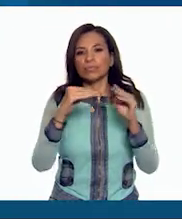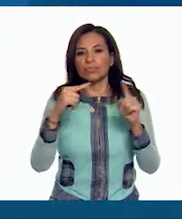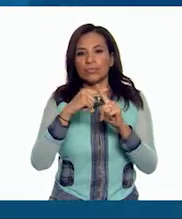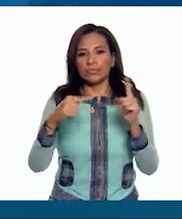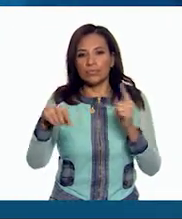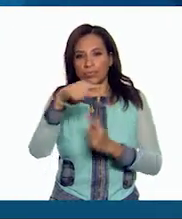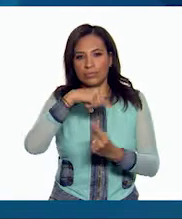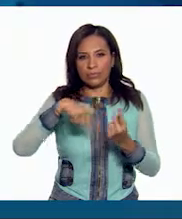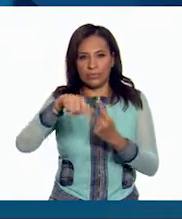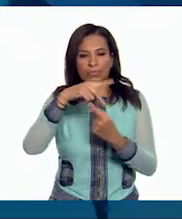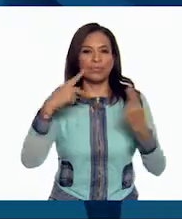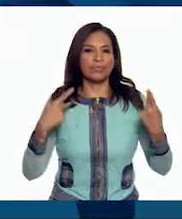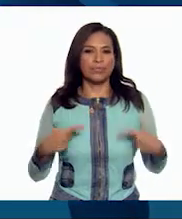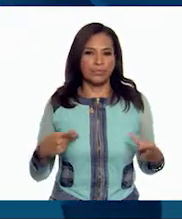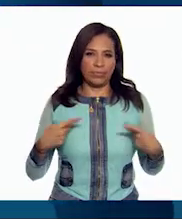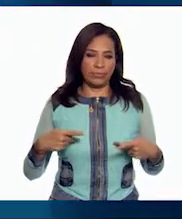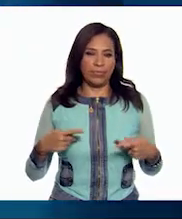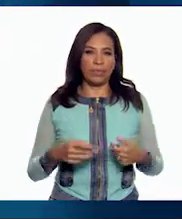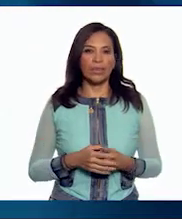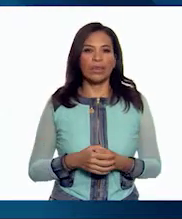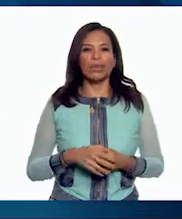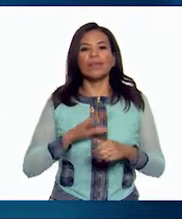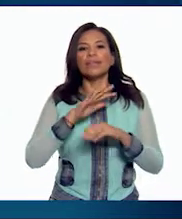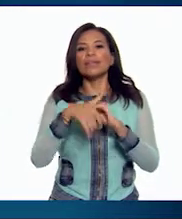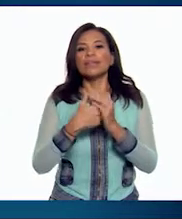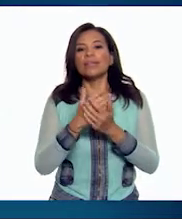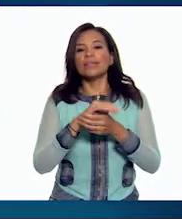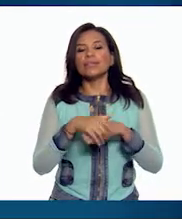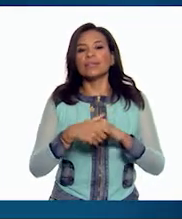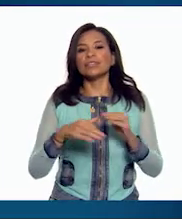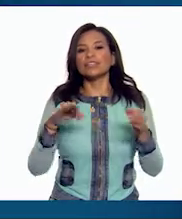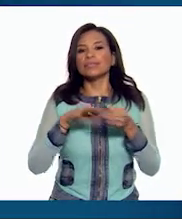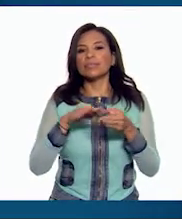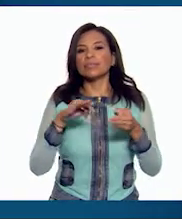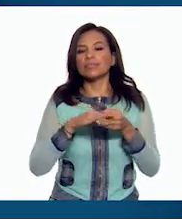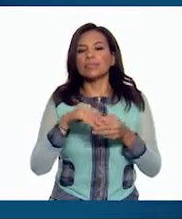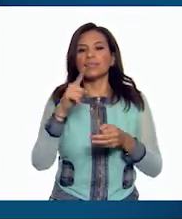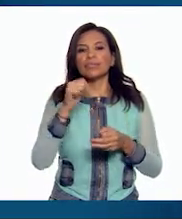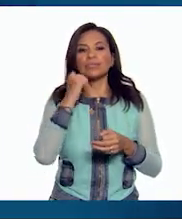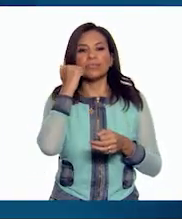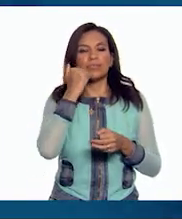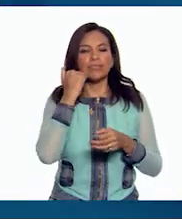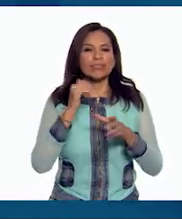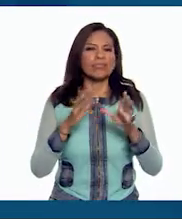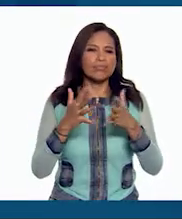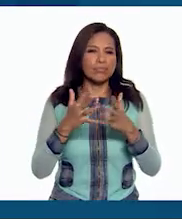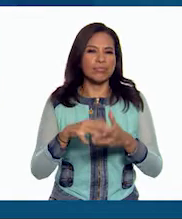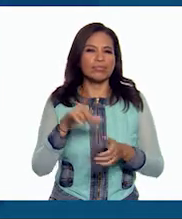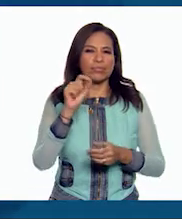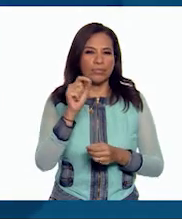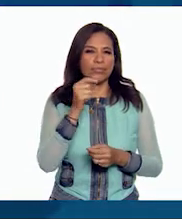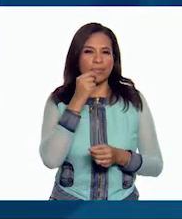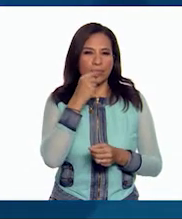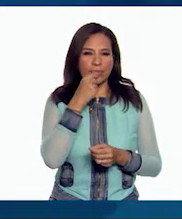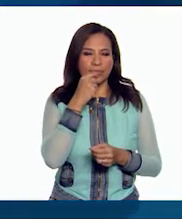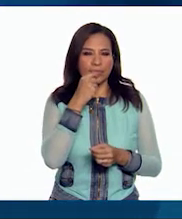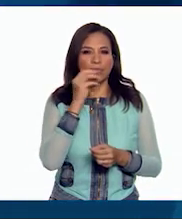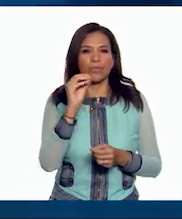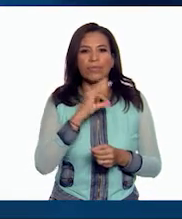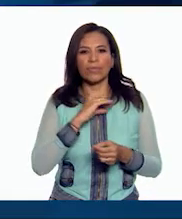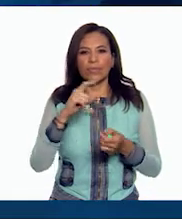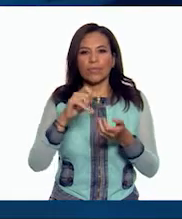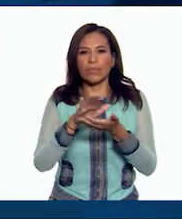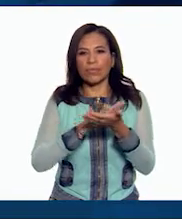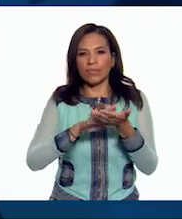metro y medio entre tú y los demás. Lávate las manos muy seguido con agua y jabón por lo menos durante 20 segundos o